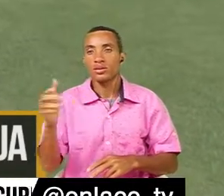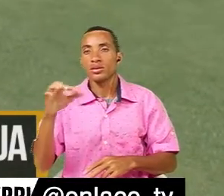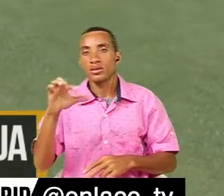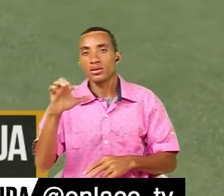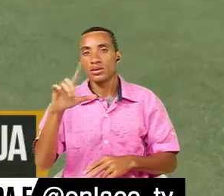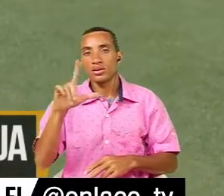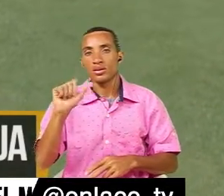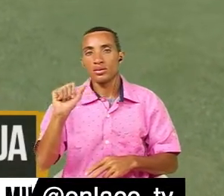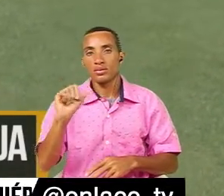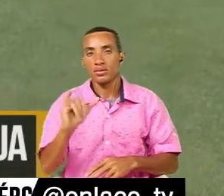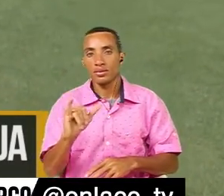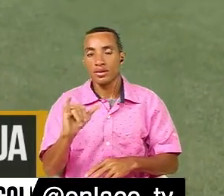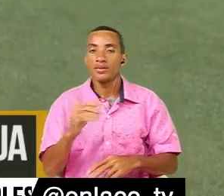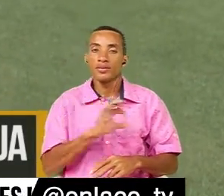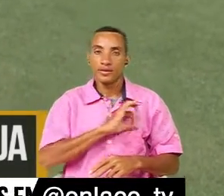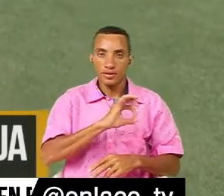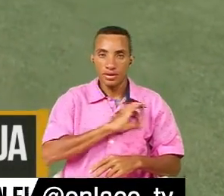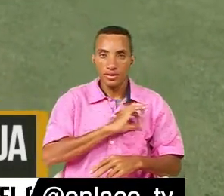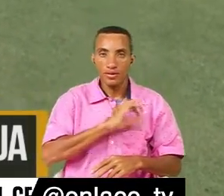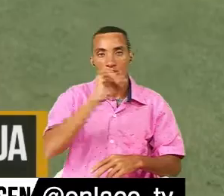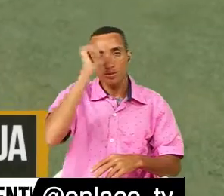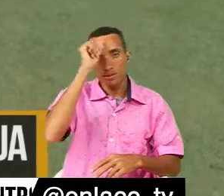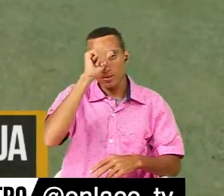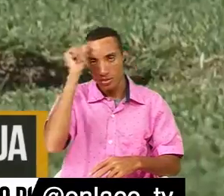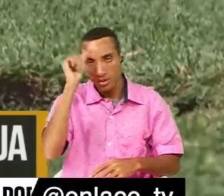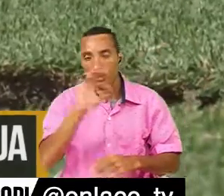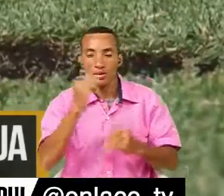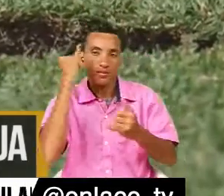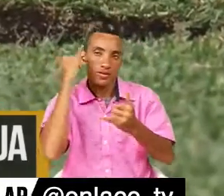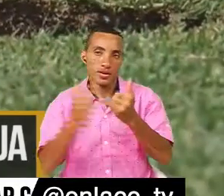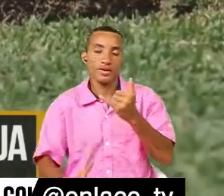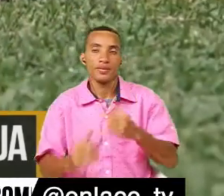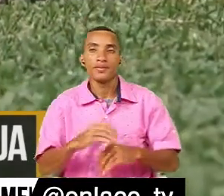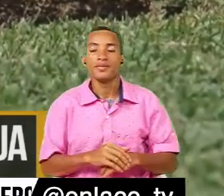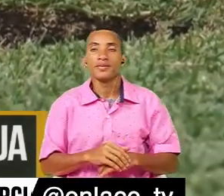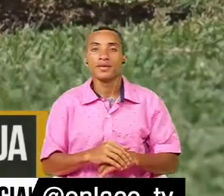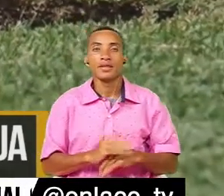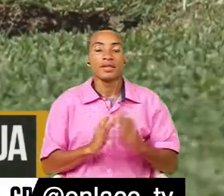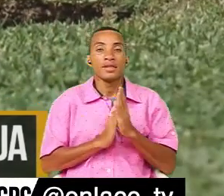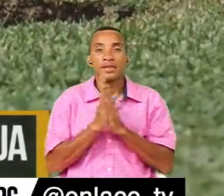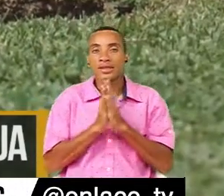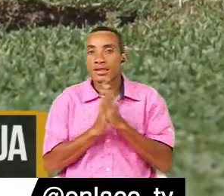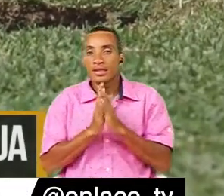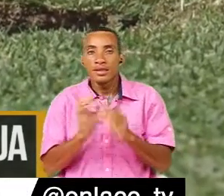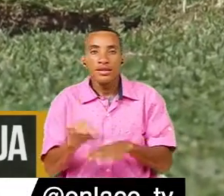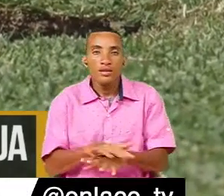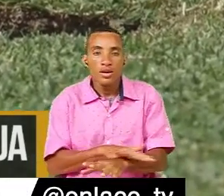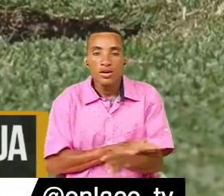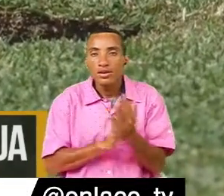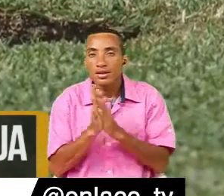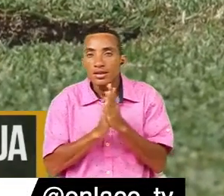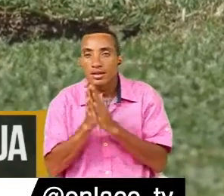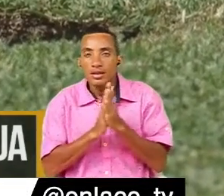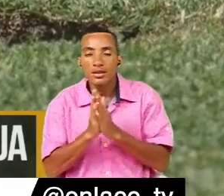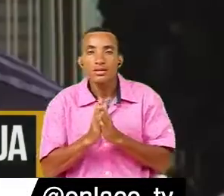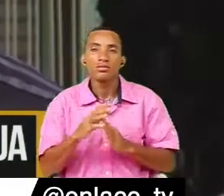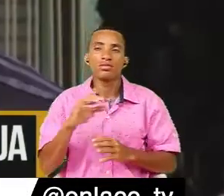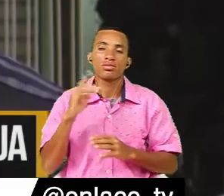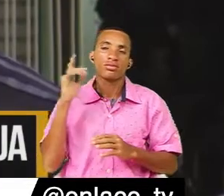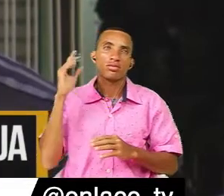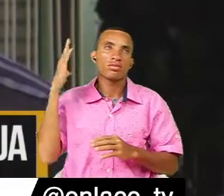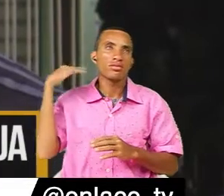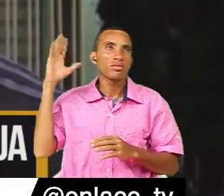eliminatorias el sábado y el domingo las finales. Final, bueno, obviamente la emoción de estar en una final, hace muchos años, aproximadamente